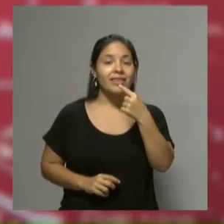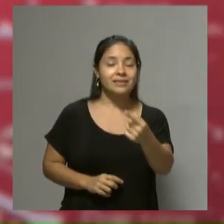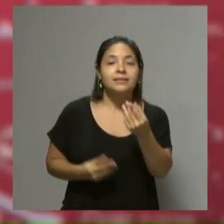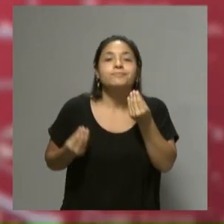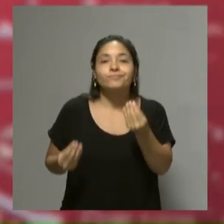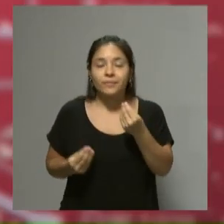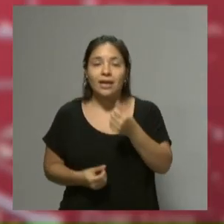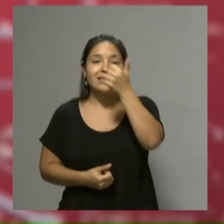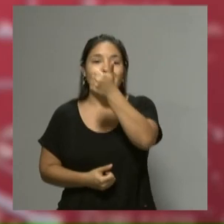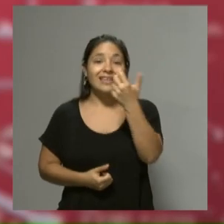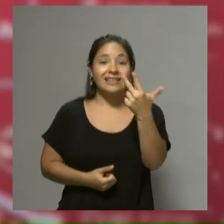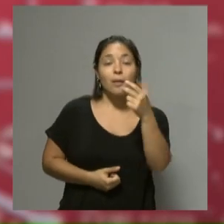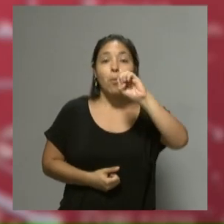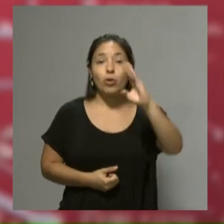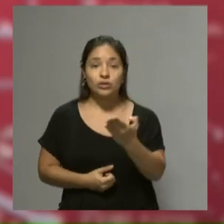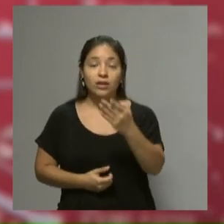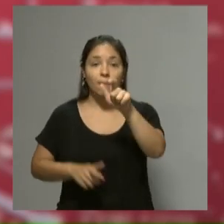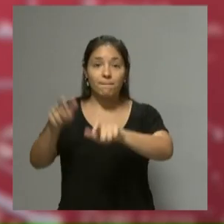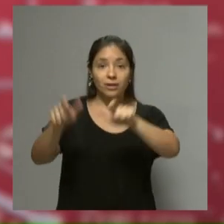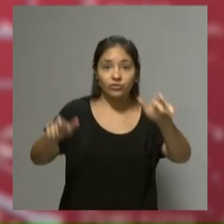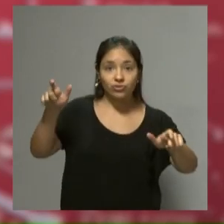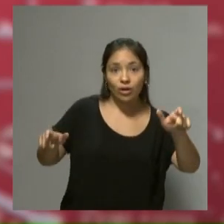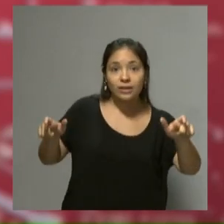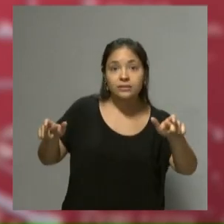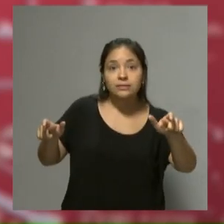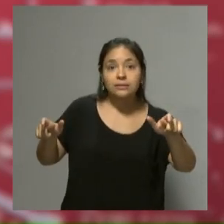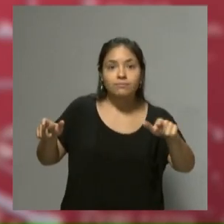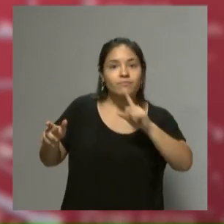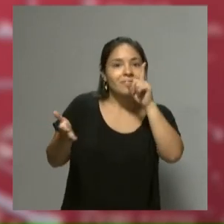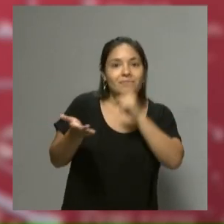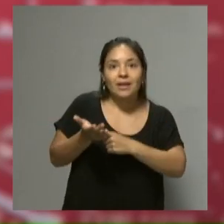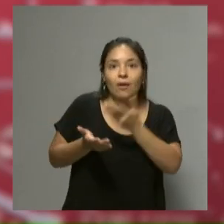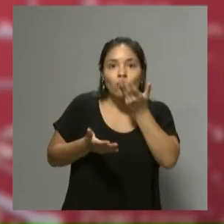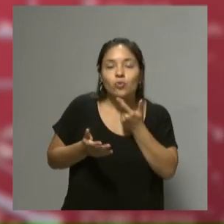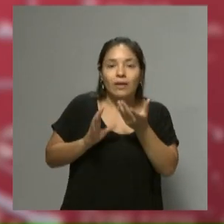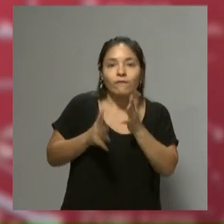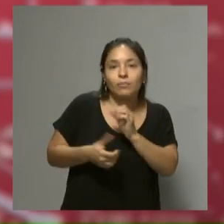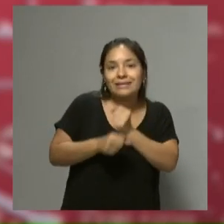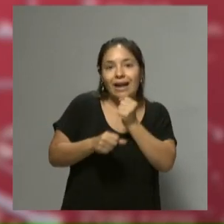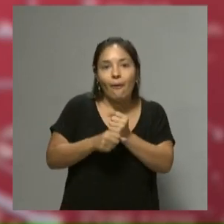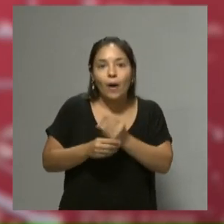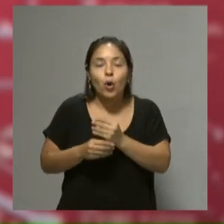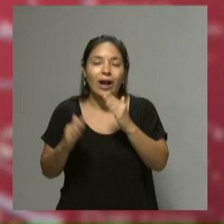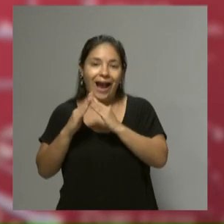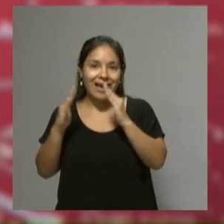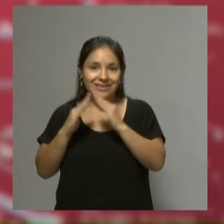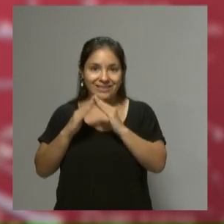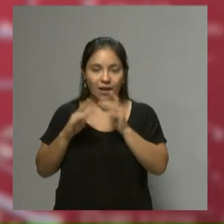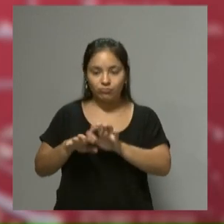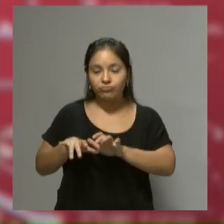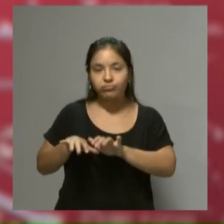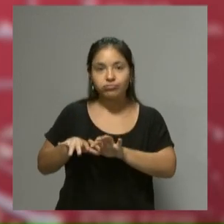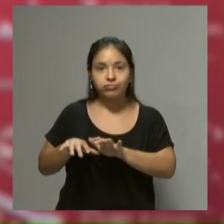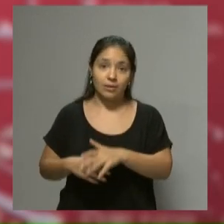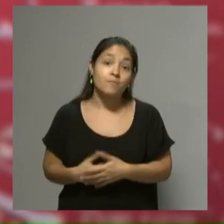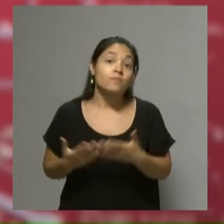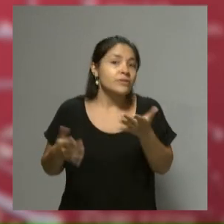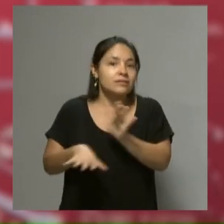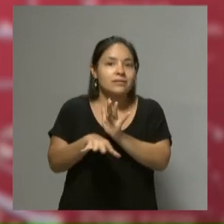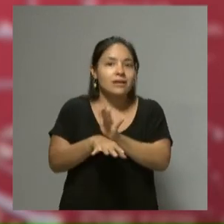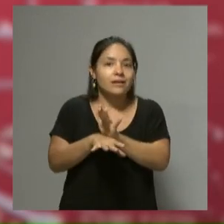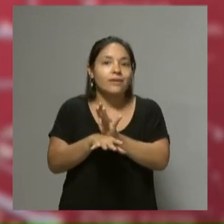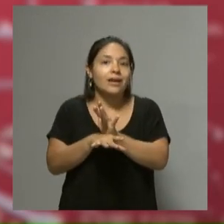de los ejecutivos argentinos va a mantener el home office, ¿sí? Y de alguna manera lo que grafica es lo que viene en el mercado laboral.